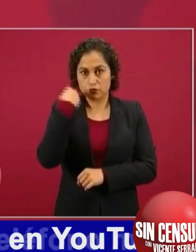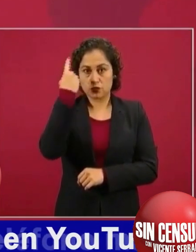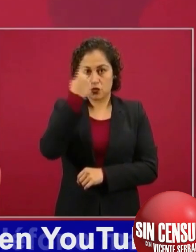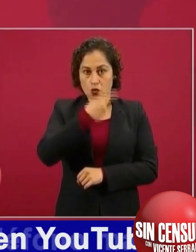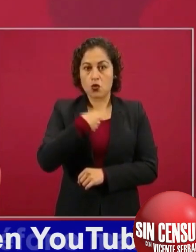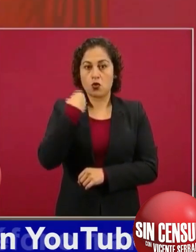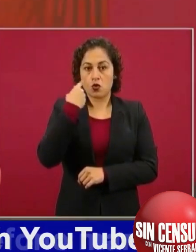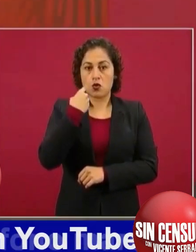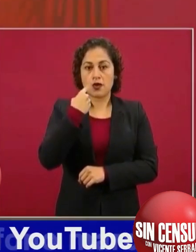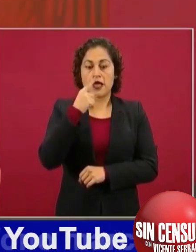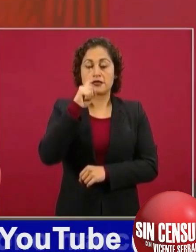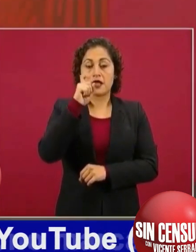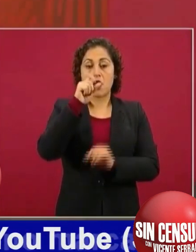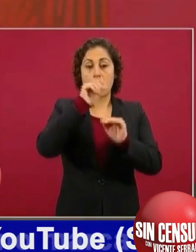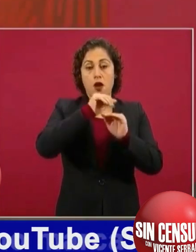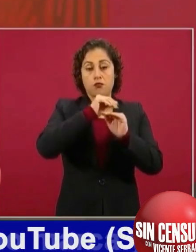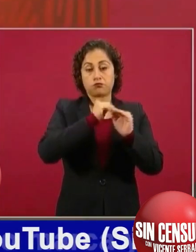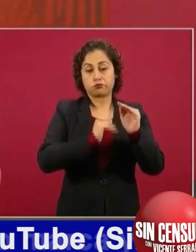se desfogó